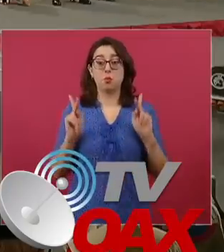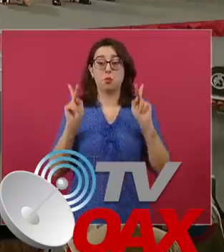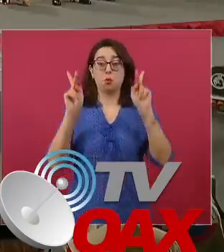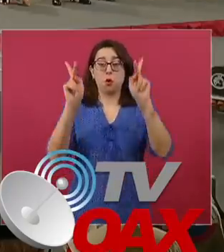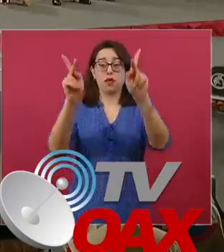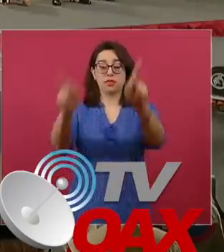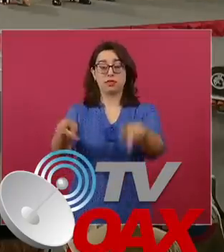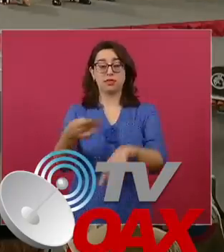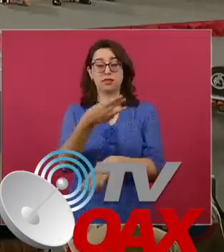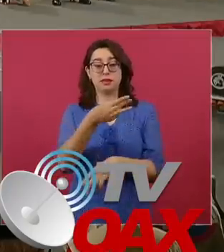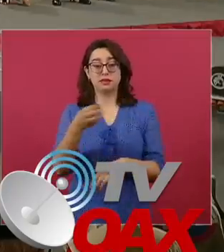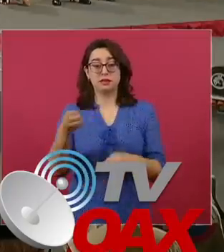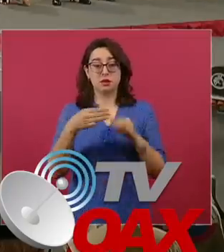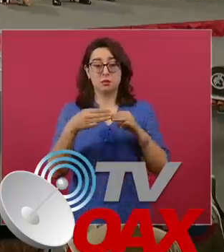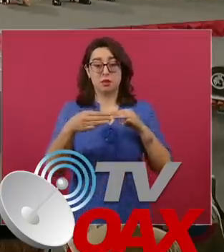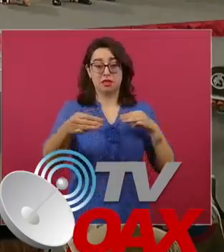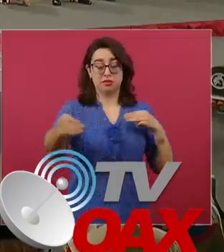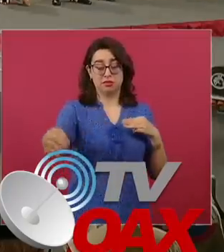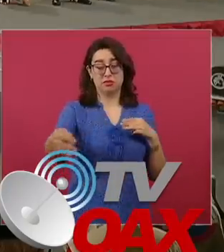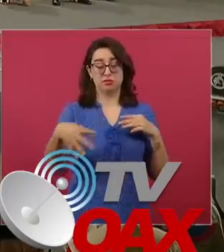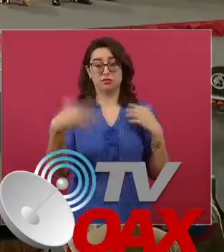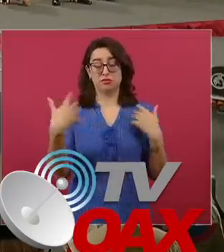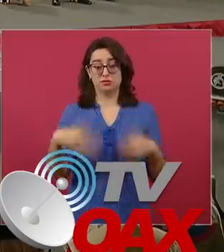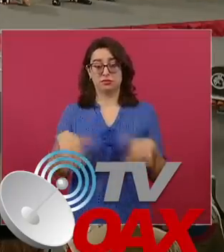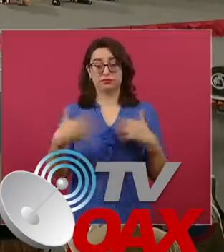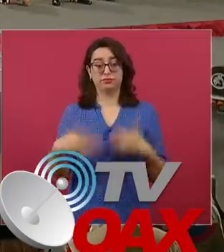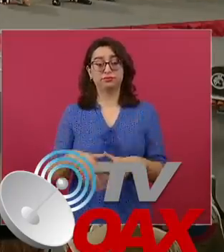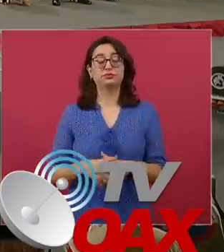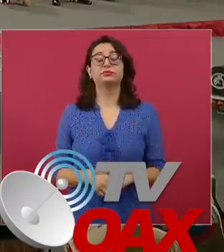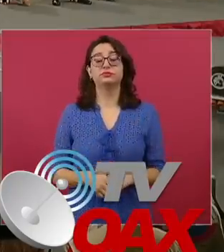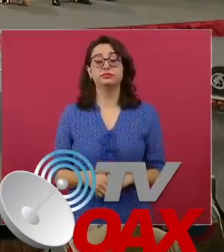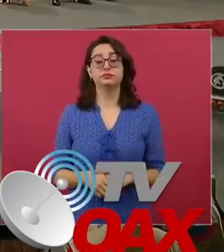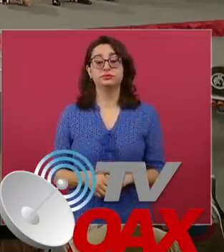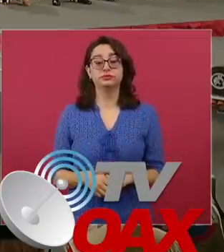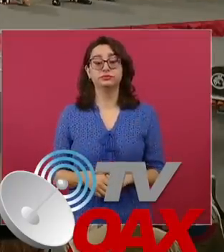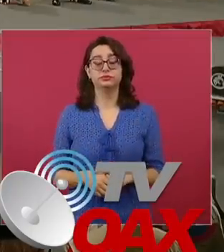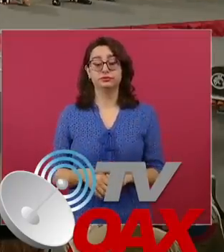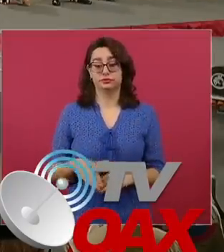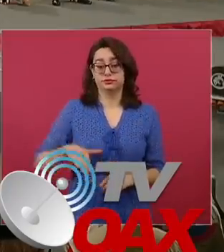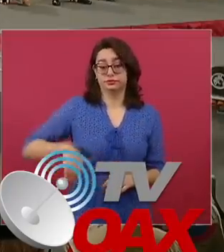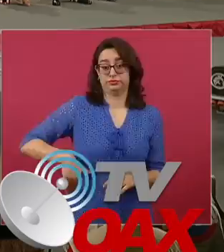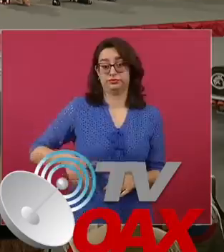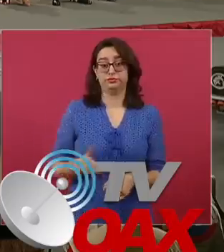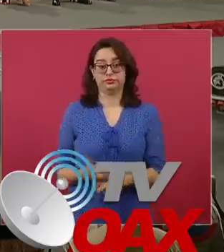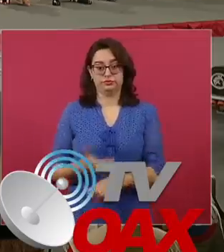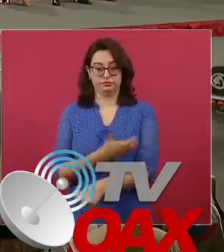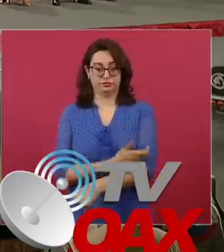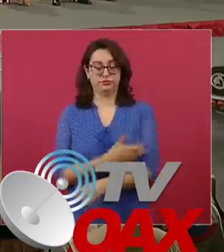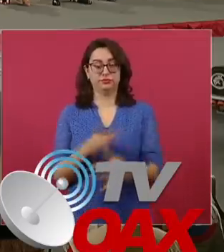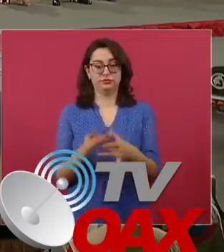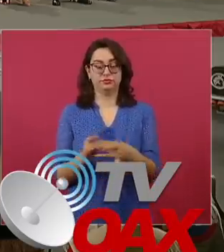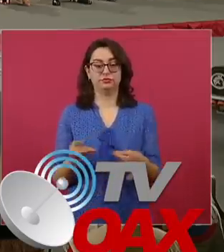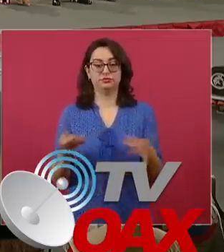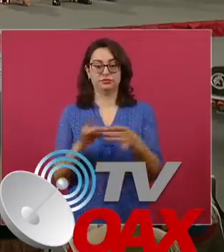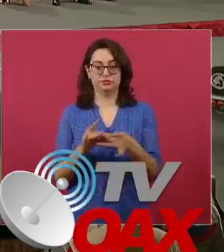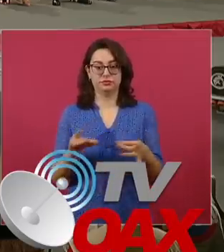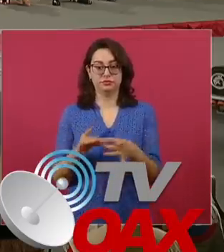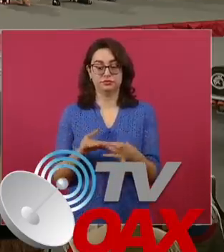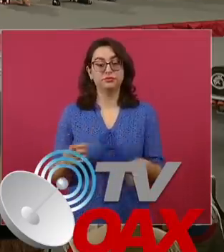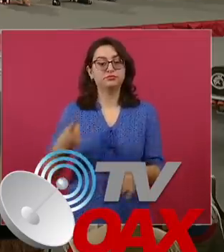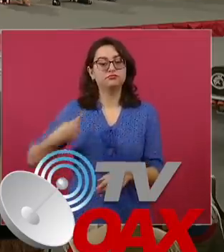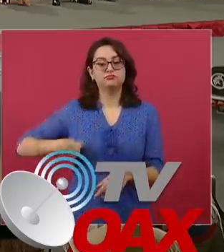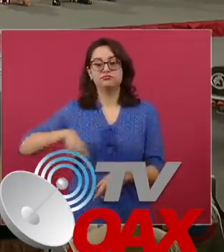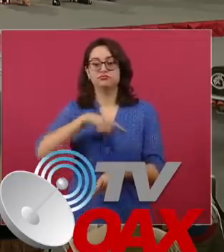longitud. Actualmente, como le explicaba mi colega Joao, estamos trabajando